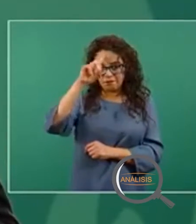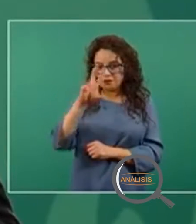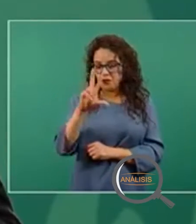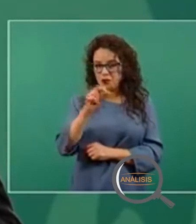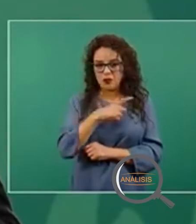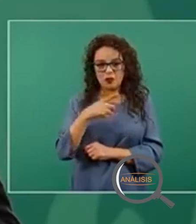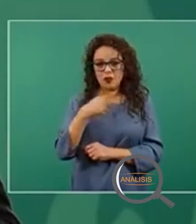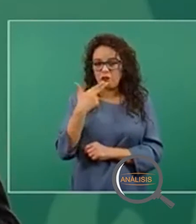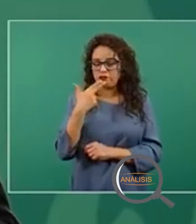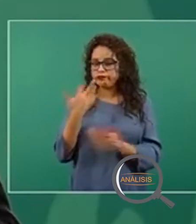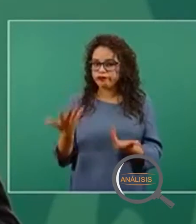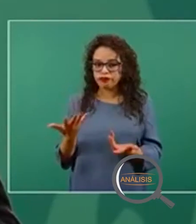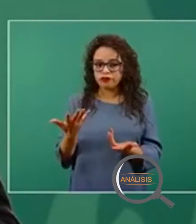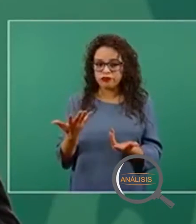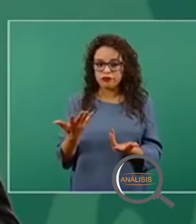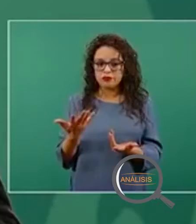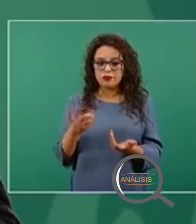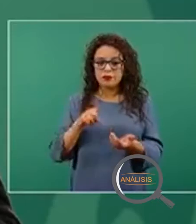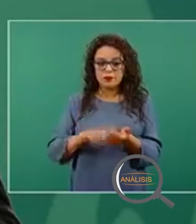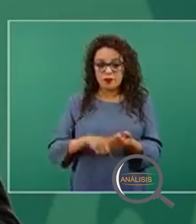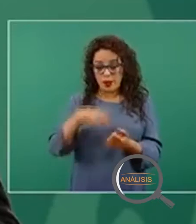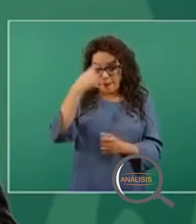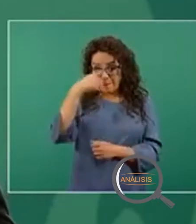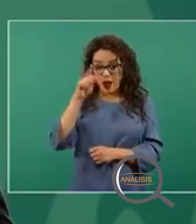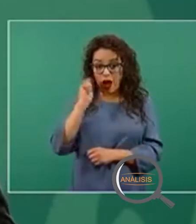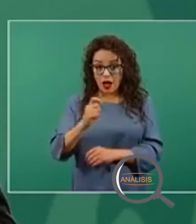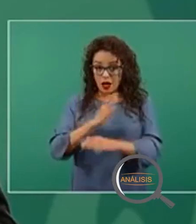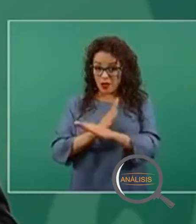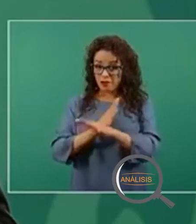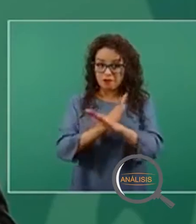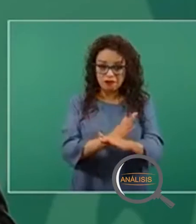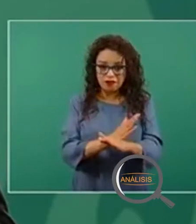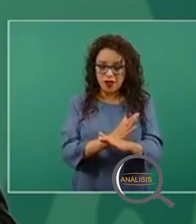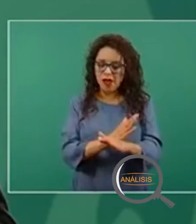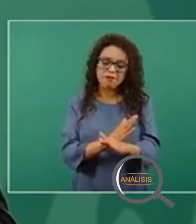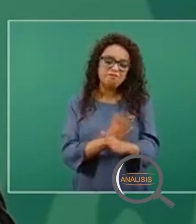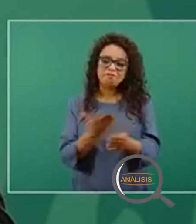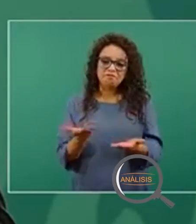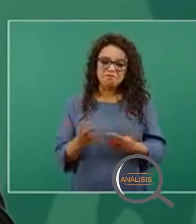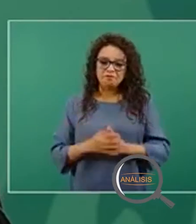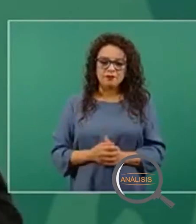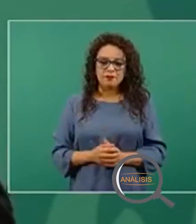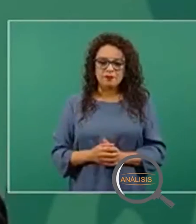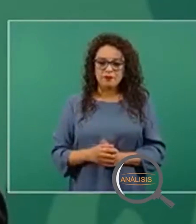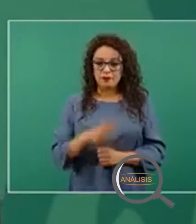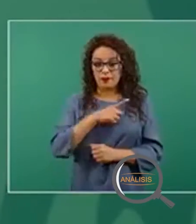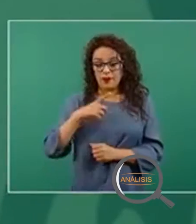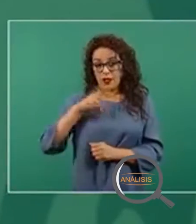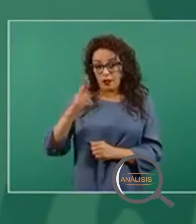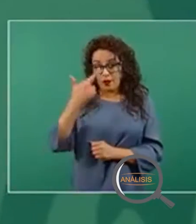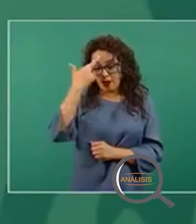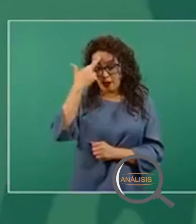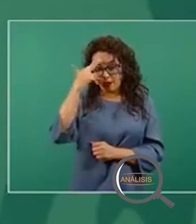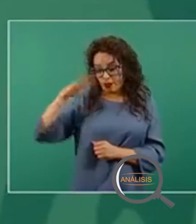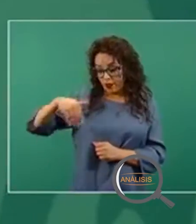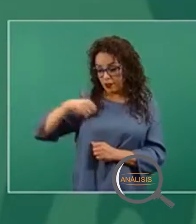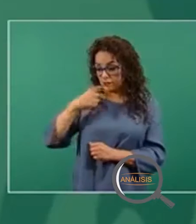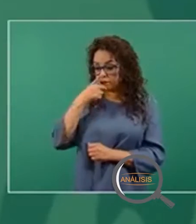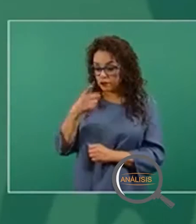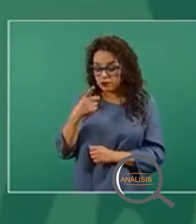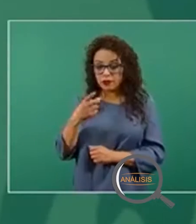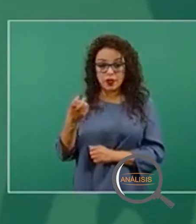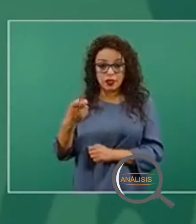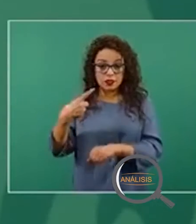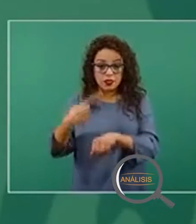poblacional como una herramienta o una medida para prevenir la COVID-19. Recordemos, lo dijimos hace un momento, estamos ante una